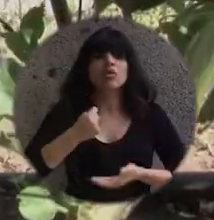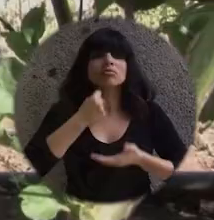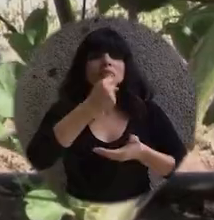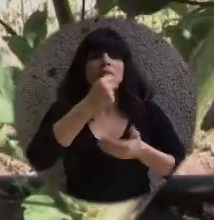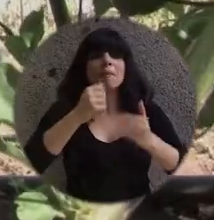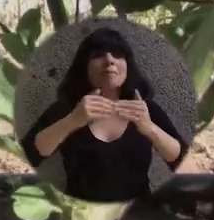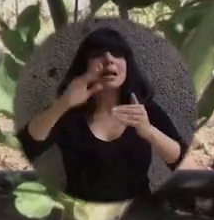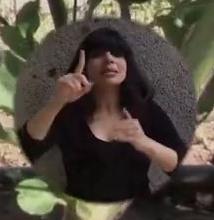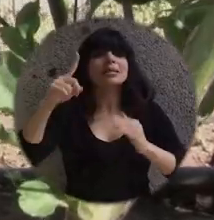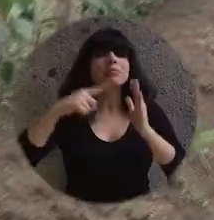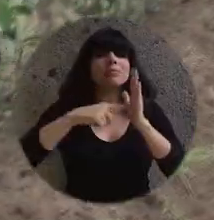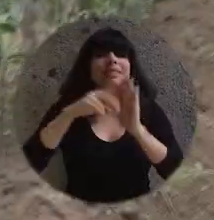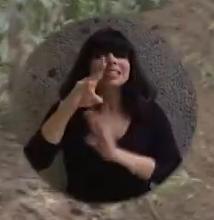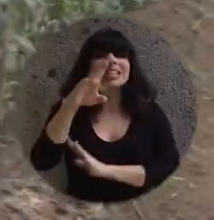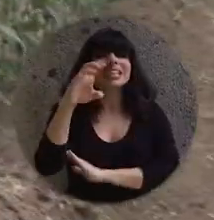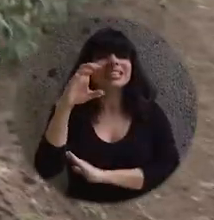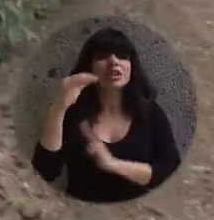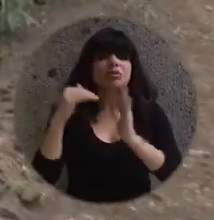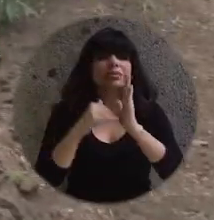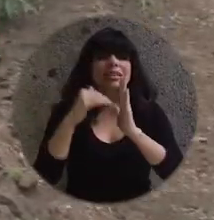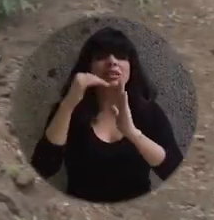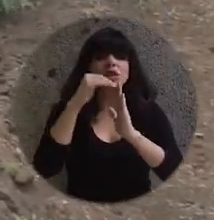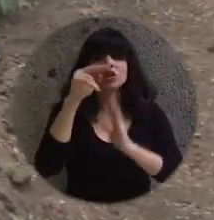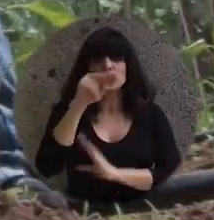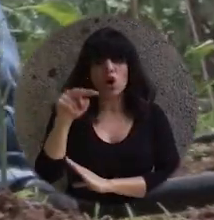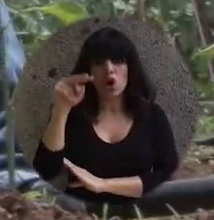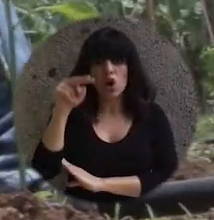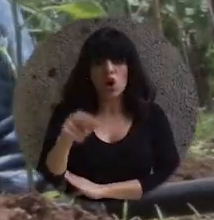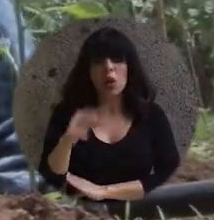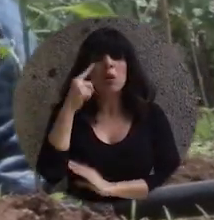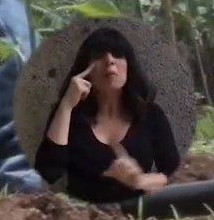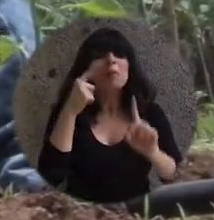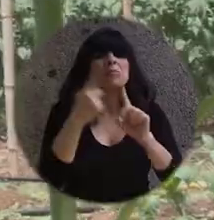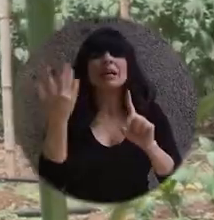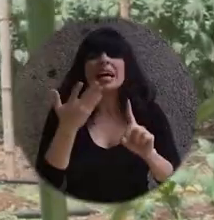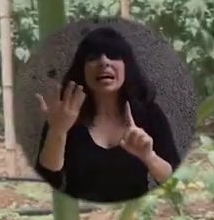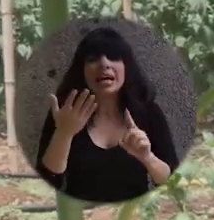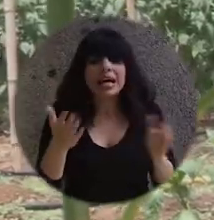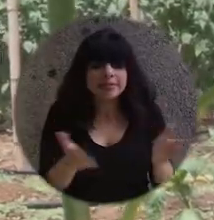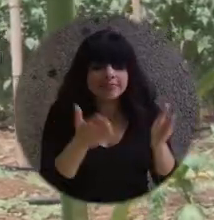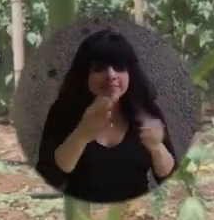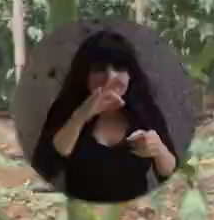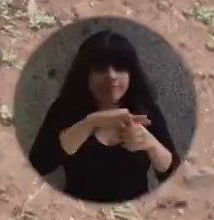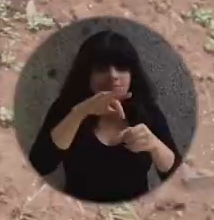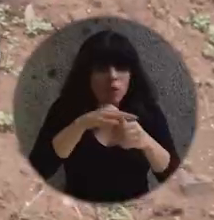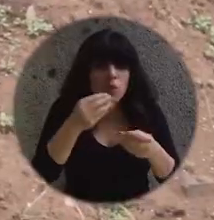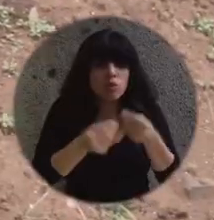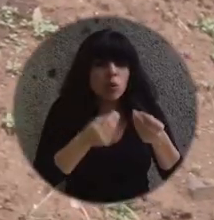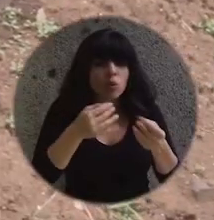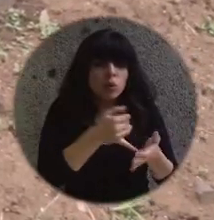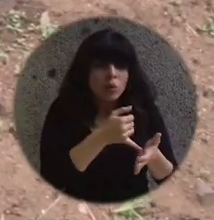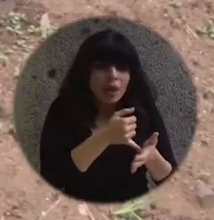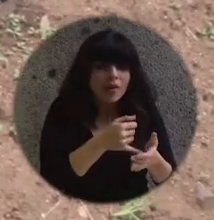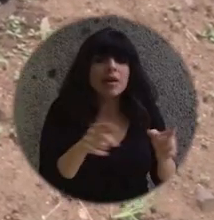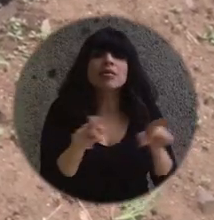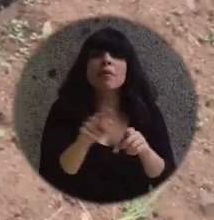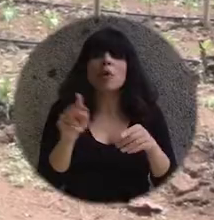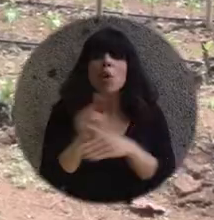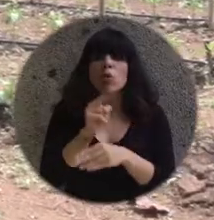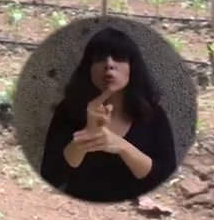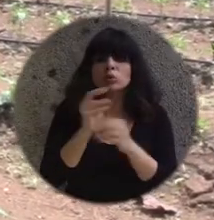más de 1,700 millones de colones para incrementar el cultivo de productos sensibles y se utilizó